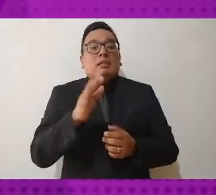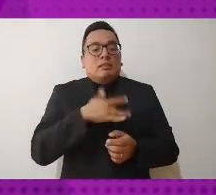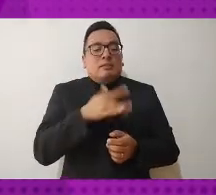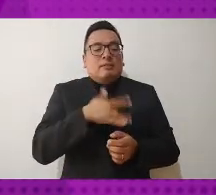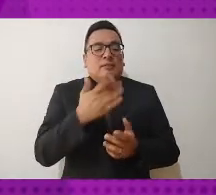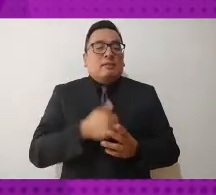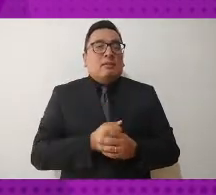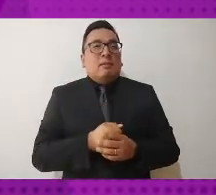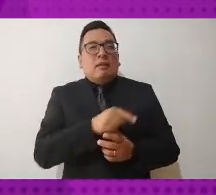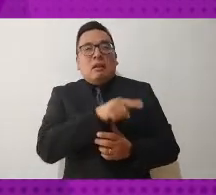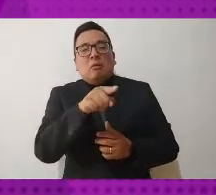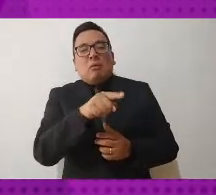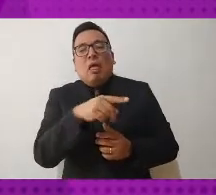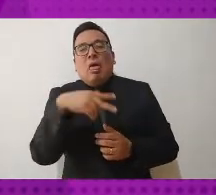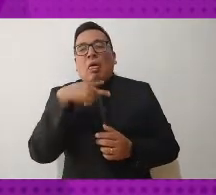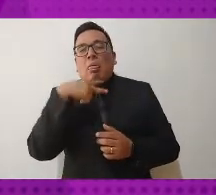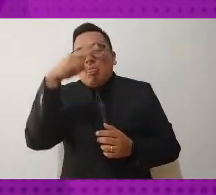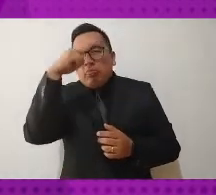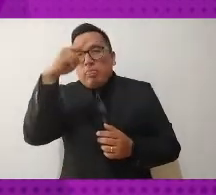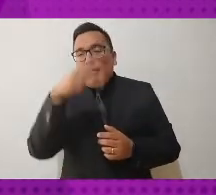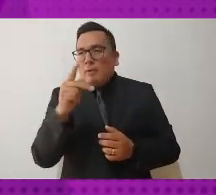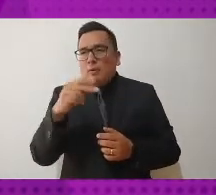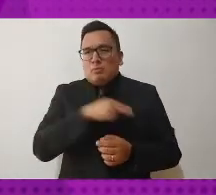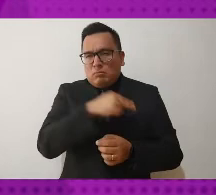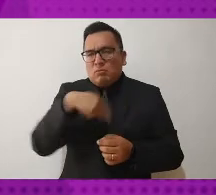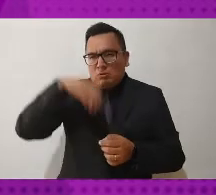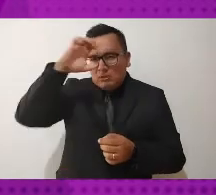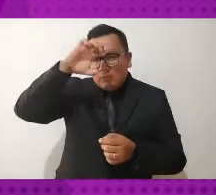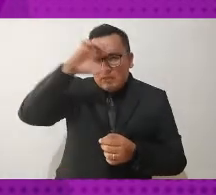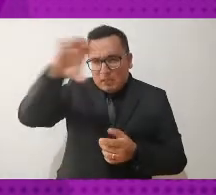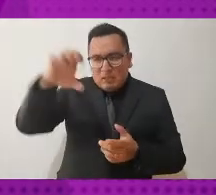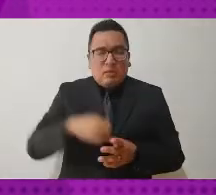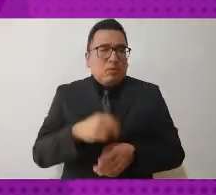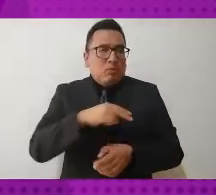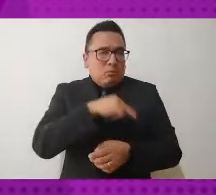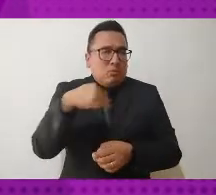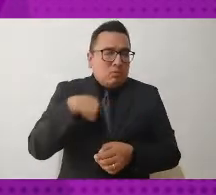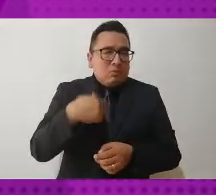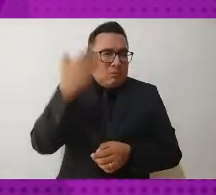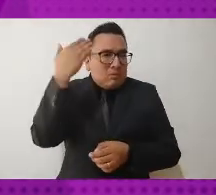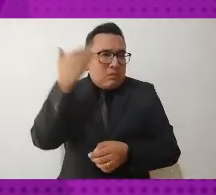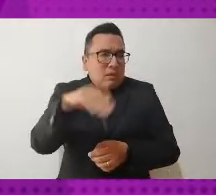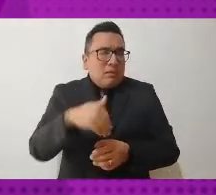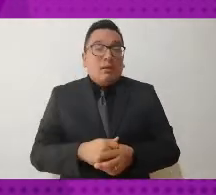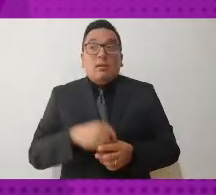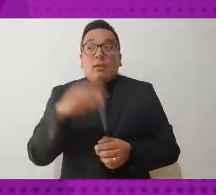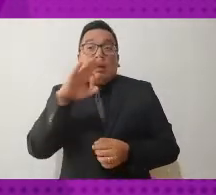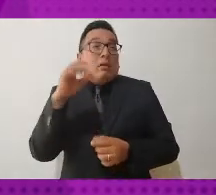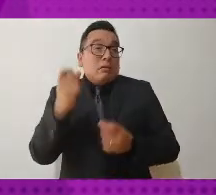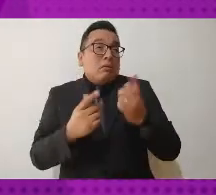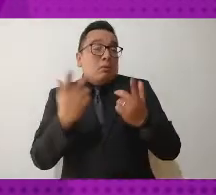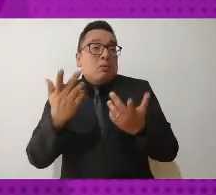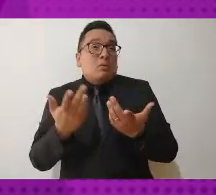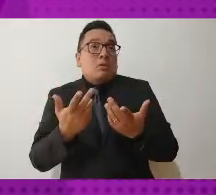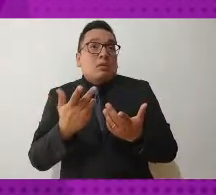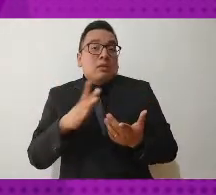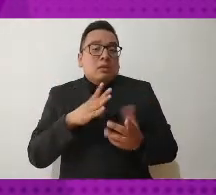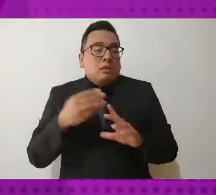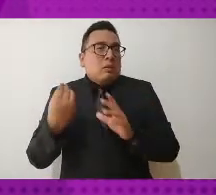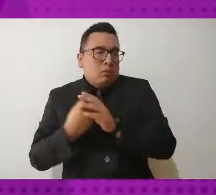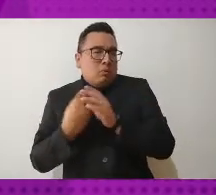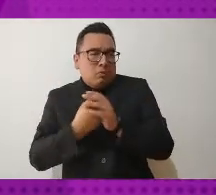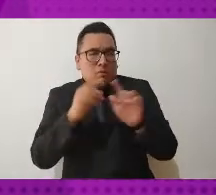ven como si realmente no supiéramos pero pues sabemos lo que estamos haciendo en Llevamos una experiencia algunos Pues si bien